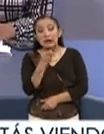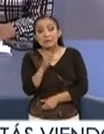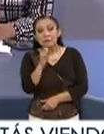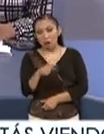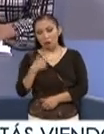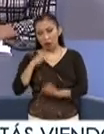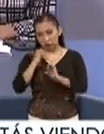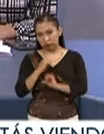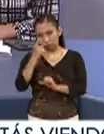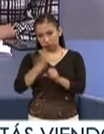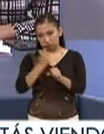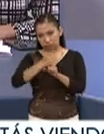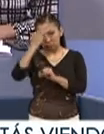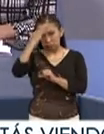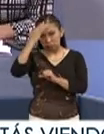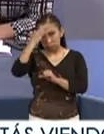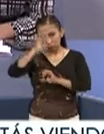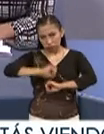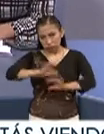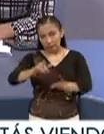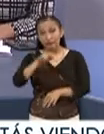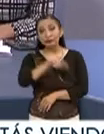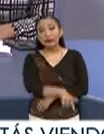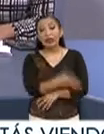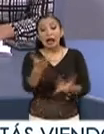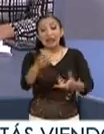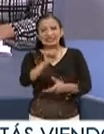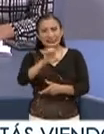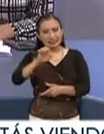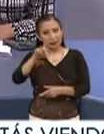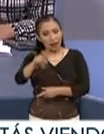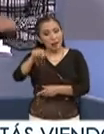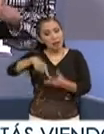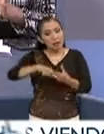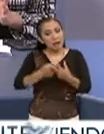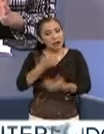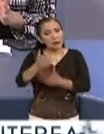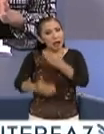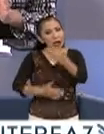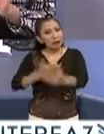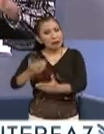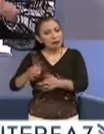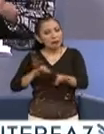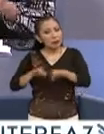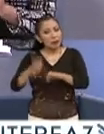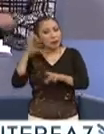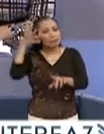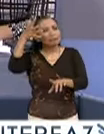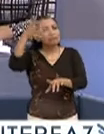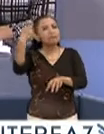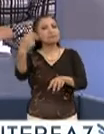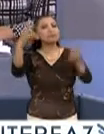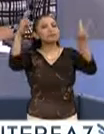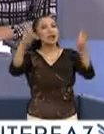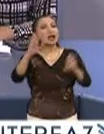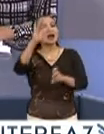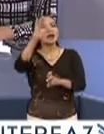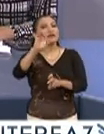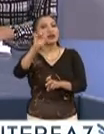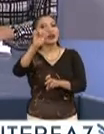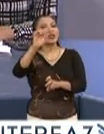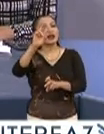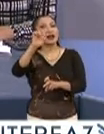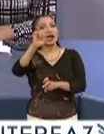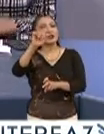cual fue el primer titular, por supuesto. La creación de la SEP inaugura una tendencia hacia algo que se llama la